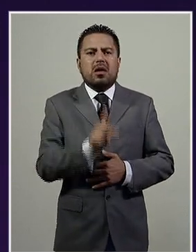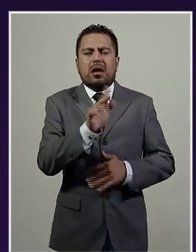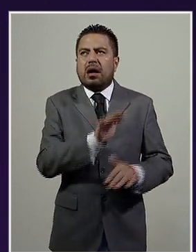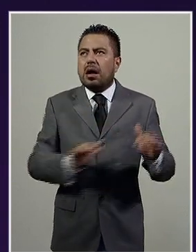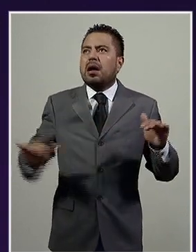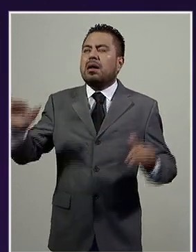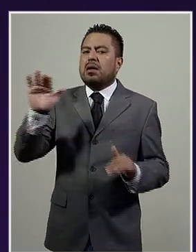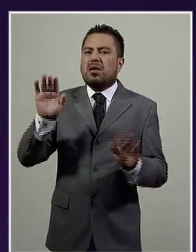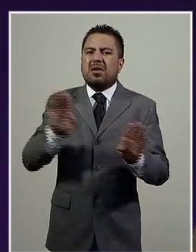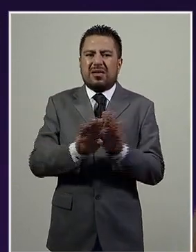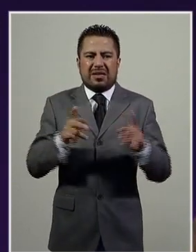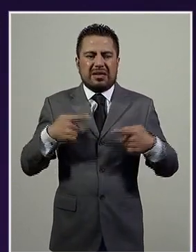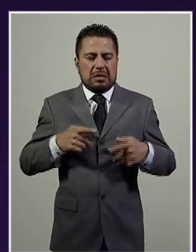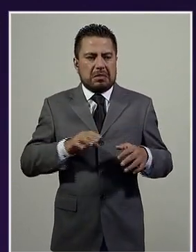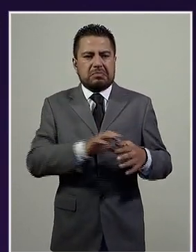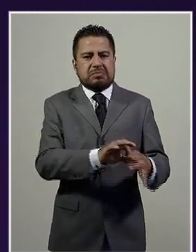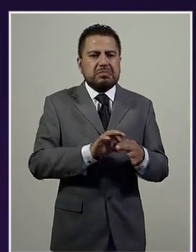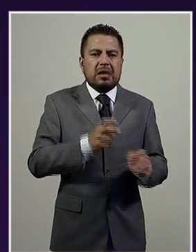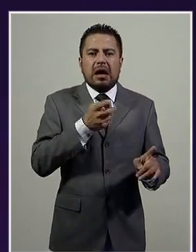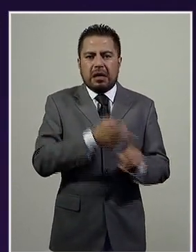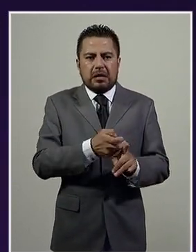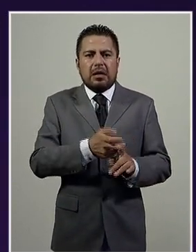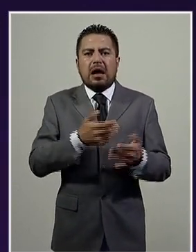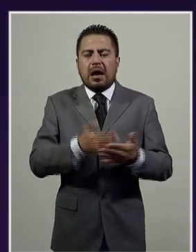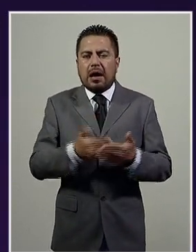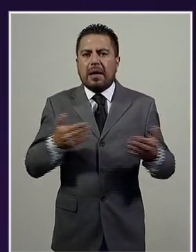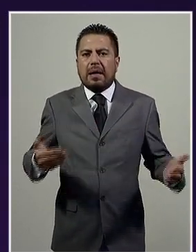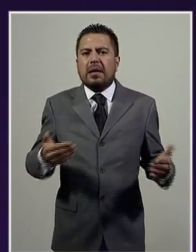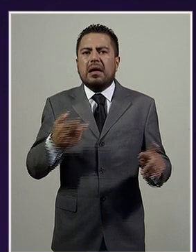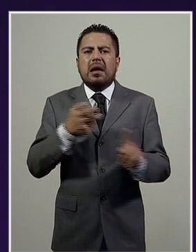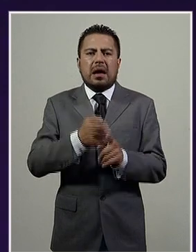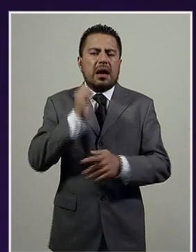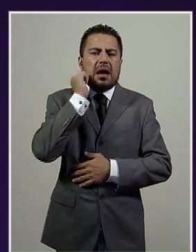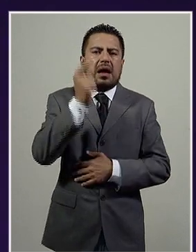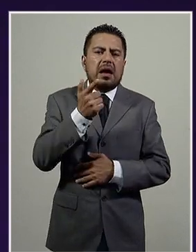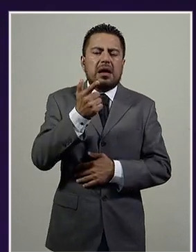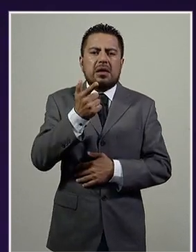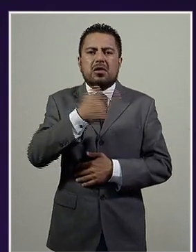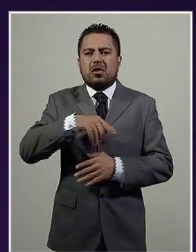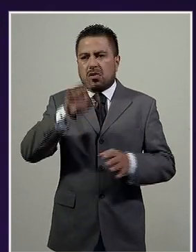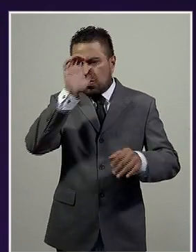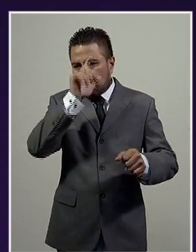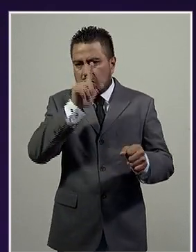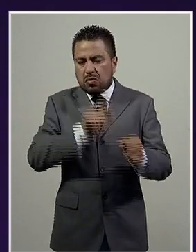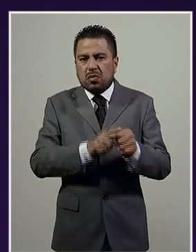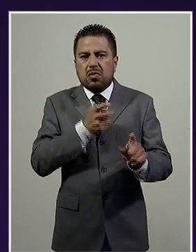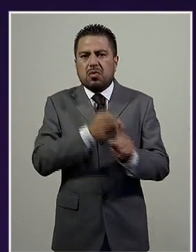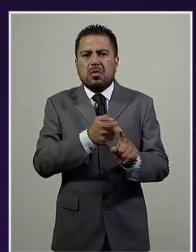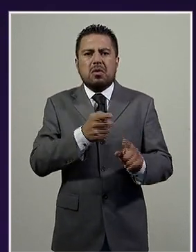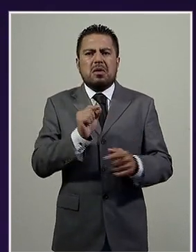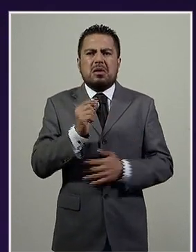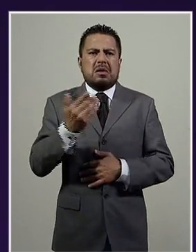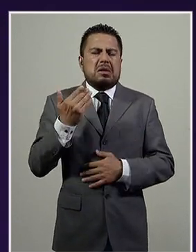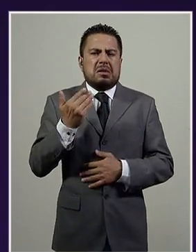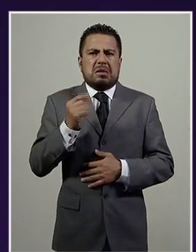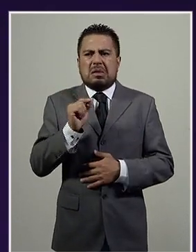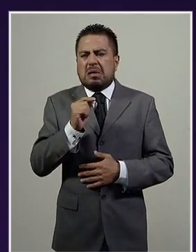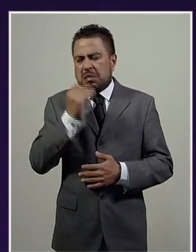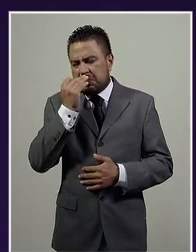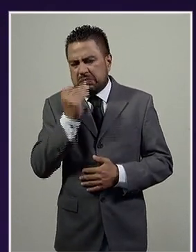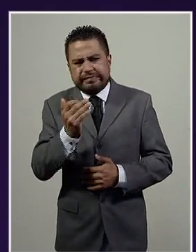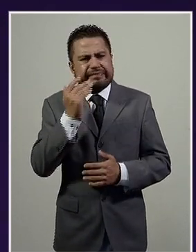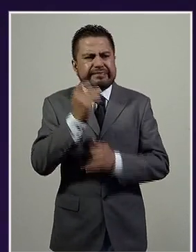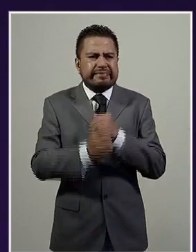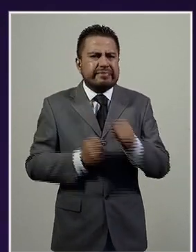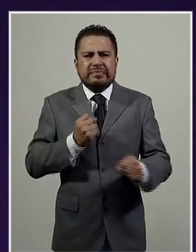Lo vemos como estas pertenencias. Entonces, pues es algo totalmente de cultura, ¿no? No lleva poquito. Claro. Lleva mucho